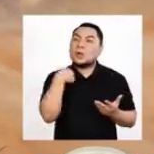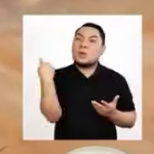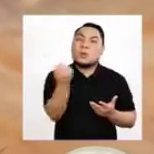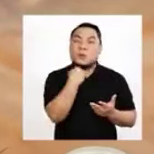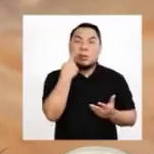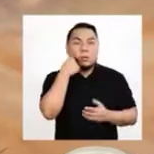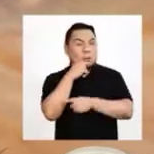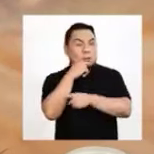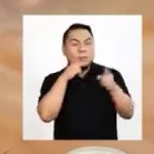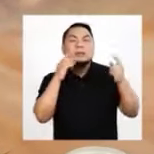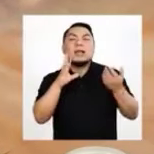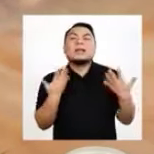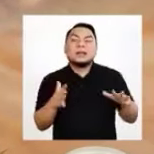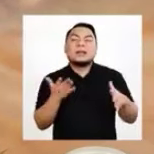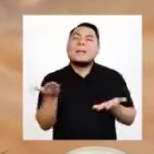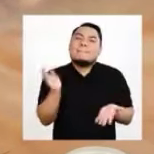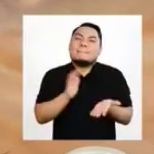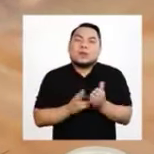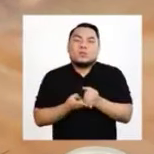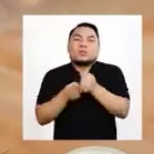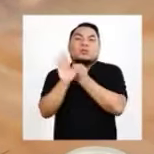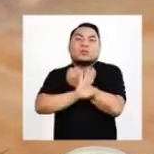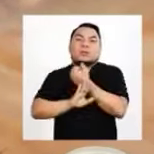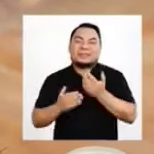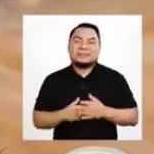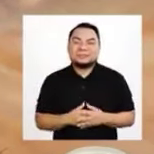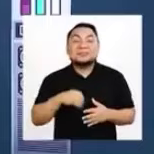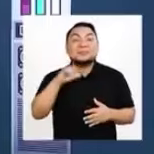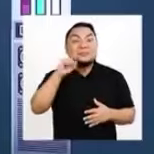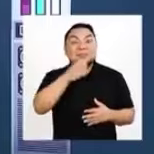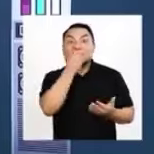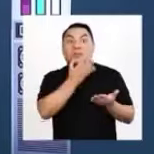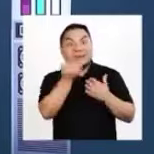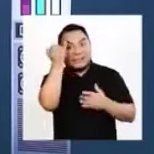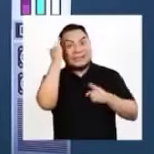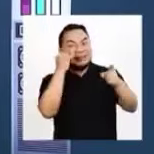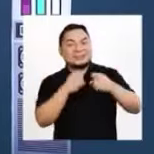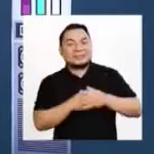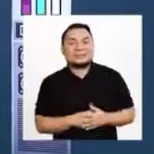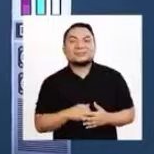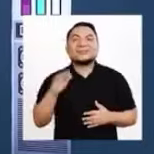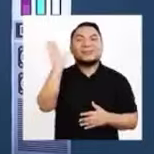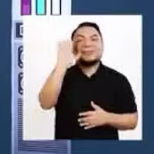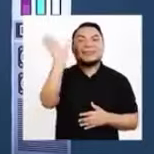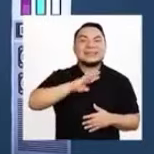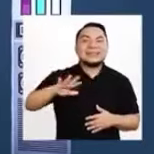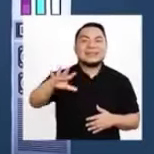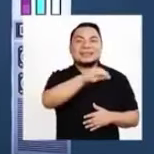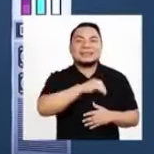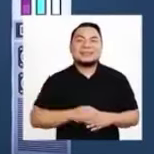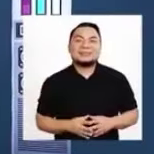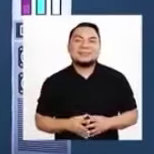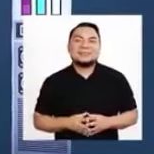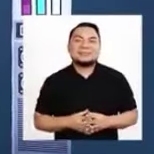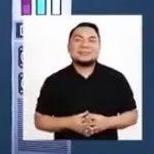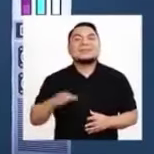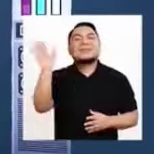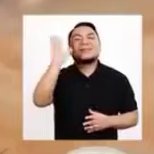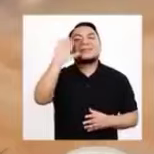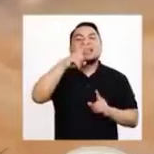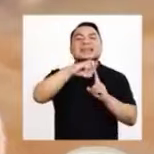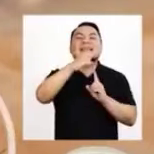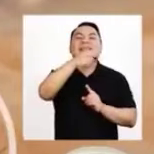Así, todas y todos estaremos más seguros. ¡Muy buena idea! ¡Nos